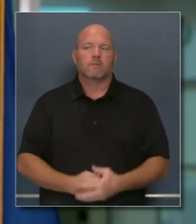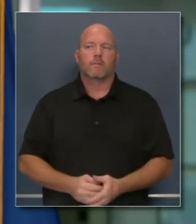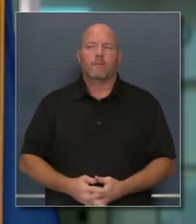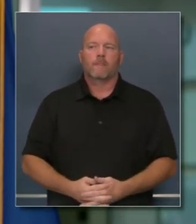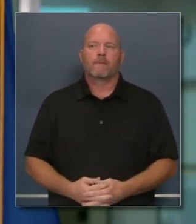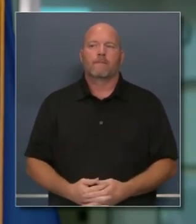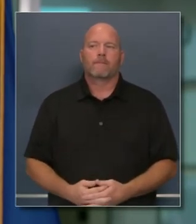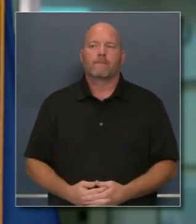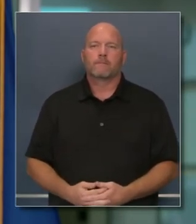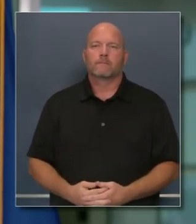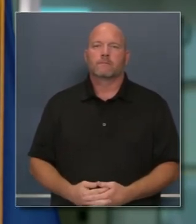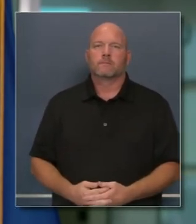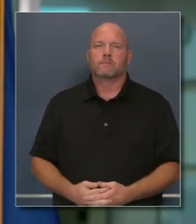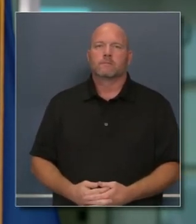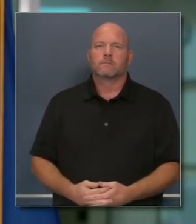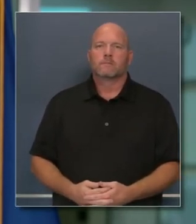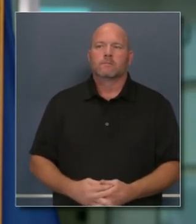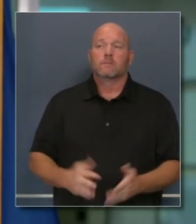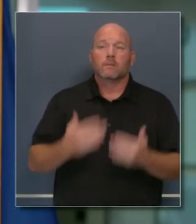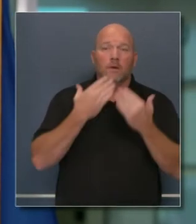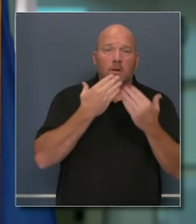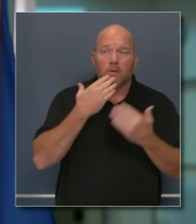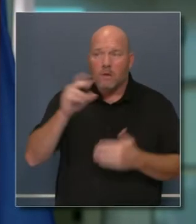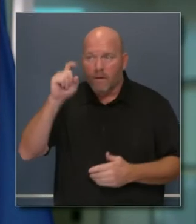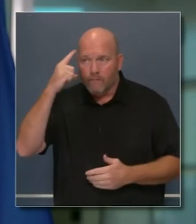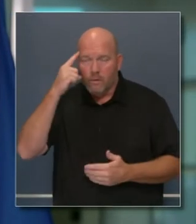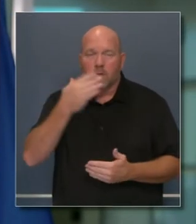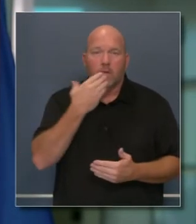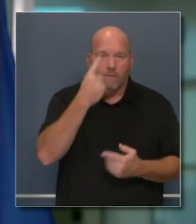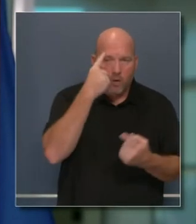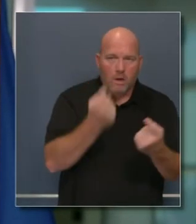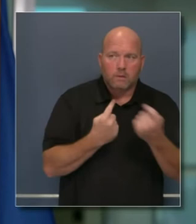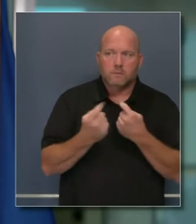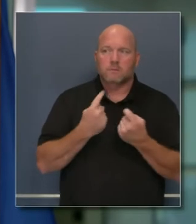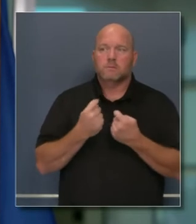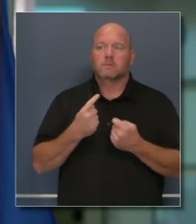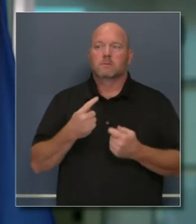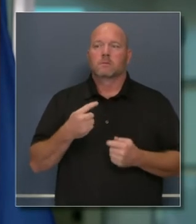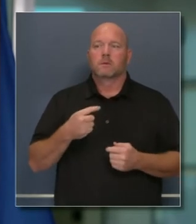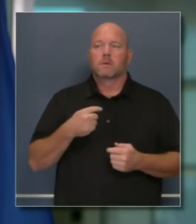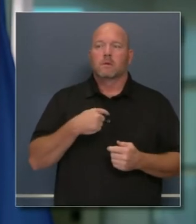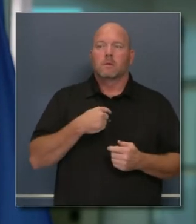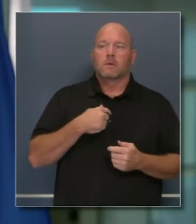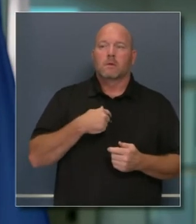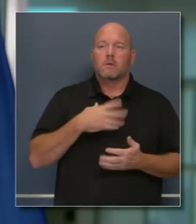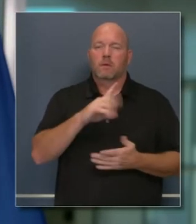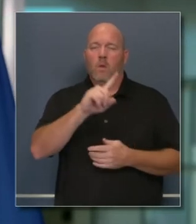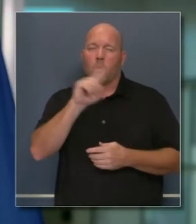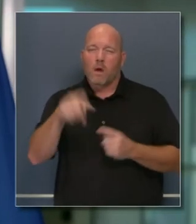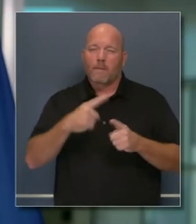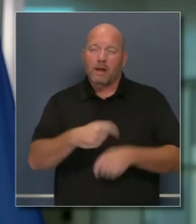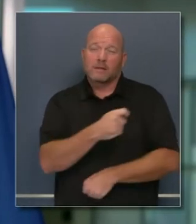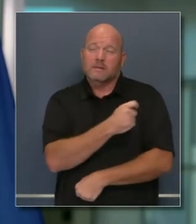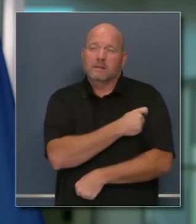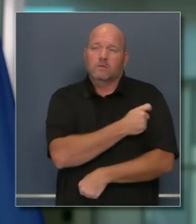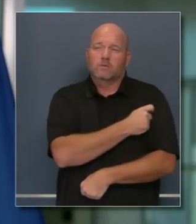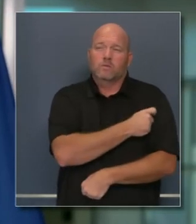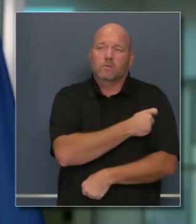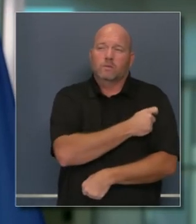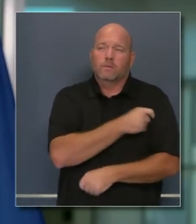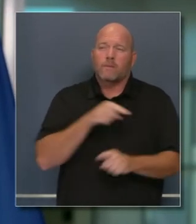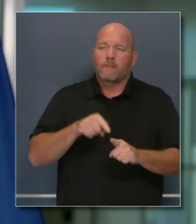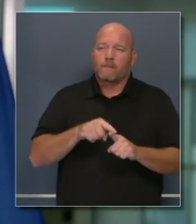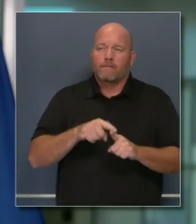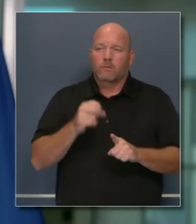favor. Gracias, gobernador. Gracias por esa pregunta. Me parece que era sobre salones de tatuajes